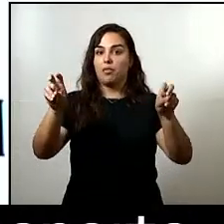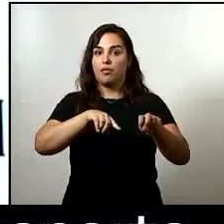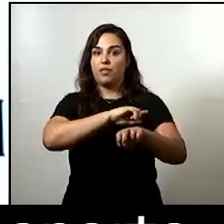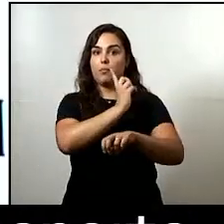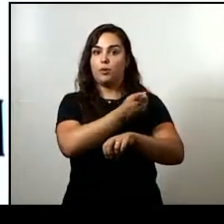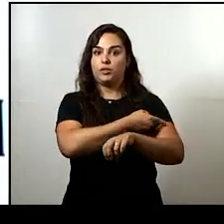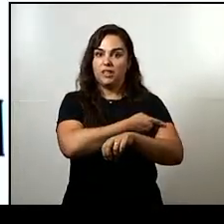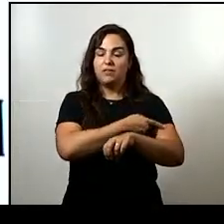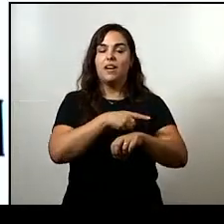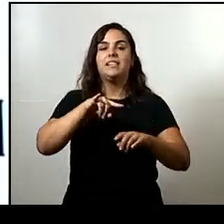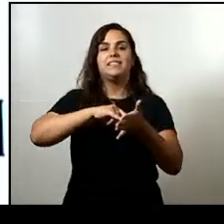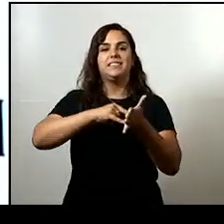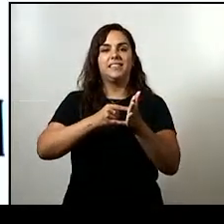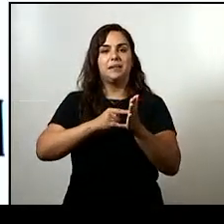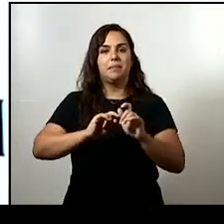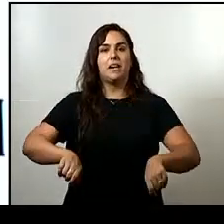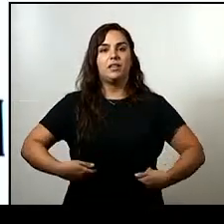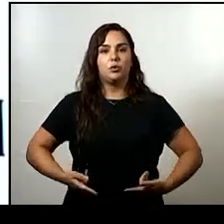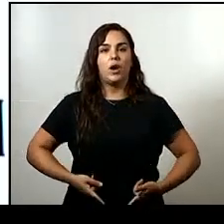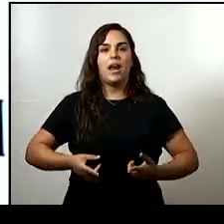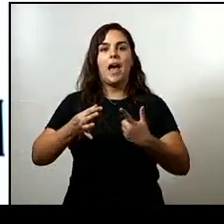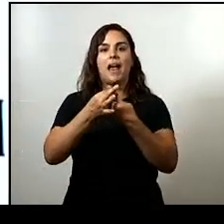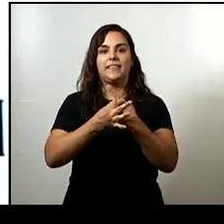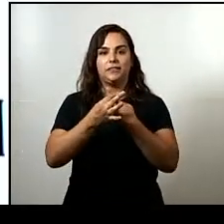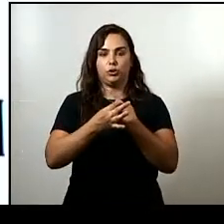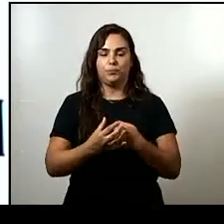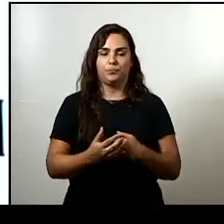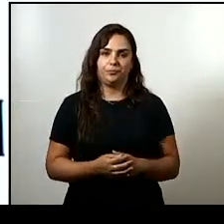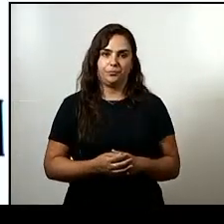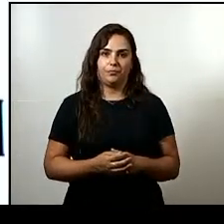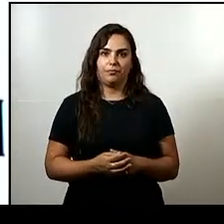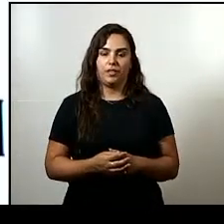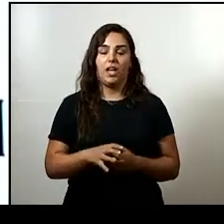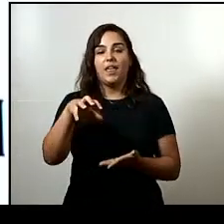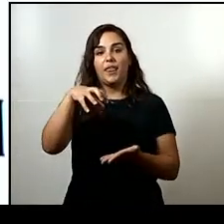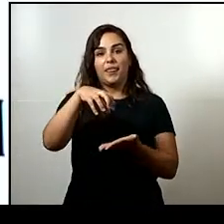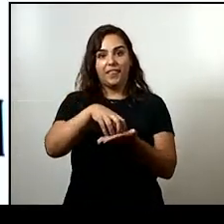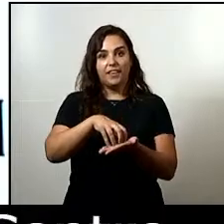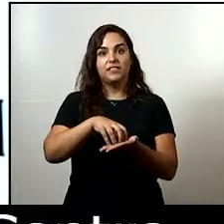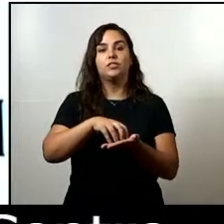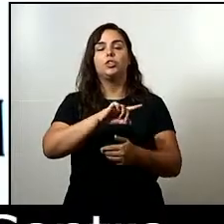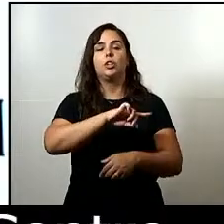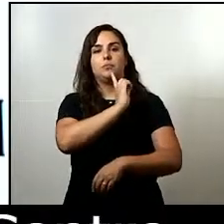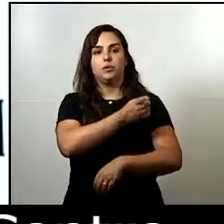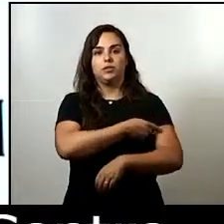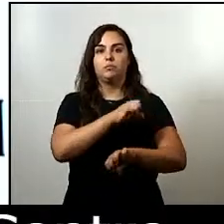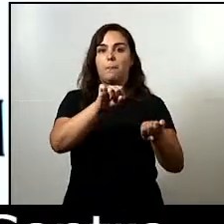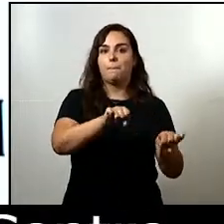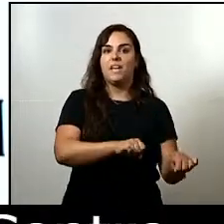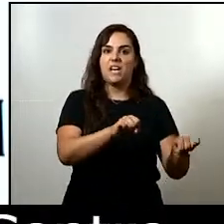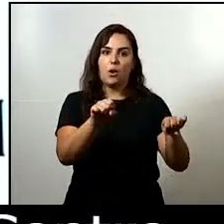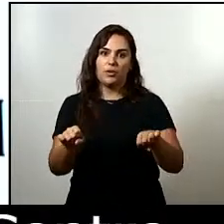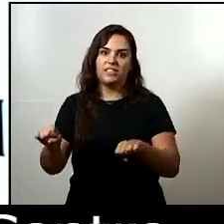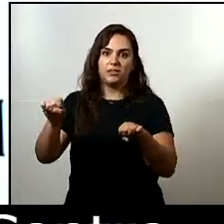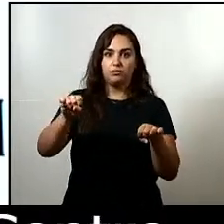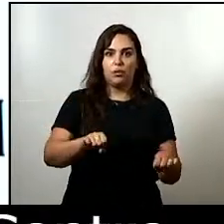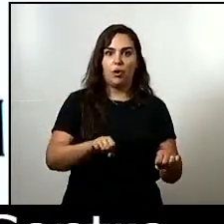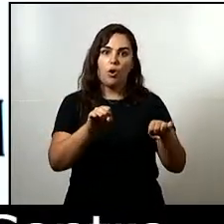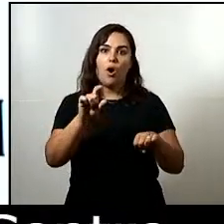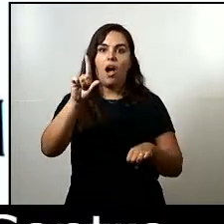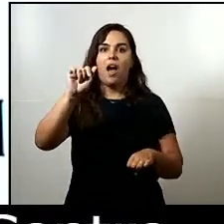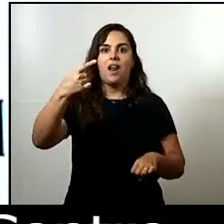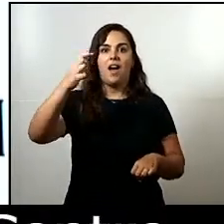Deportiva en el Medio Natural El Anillo, del Centro de Tecnificación Deportiva para Piragüismo y Remo de